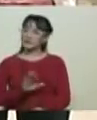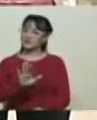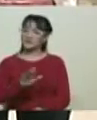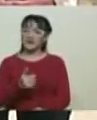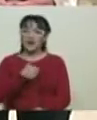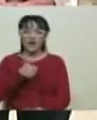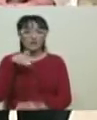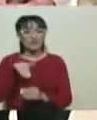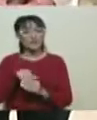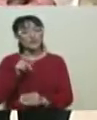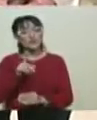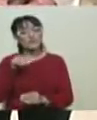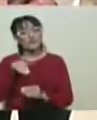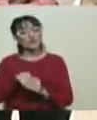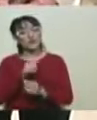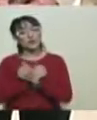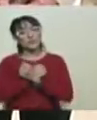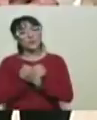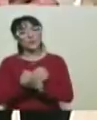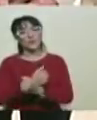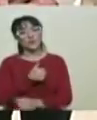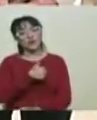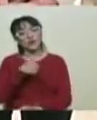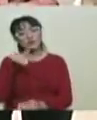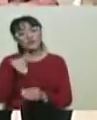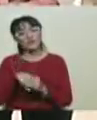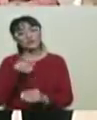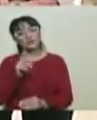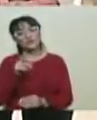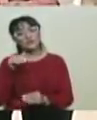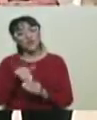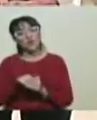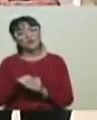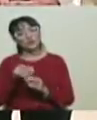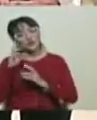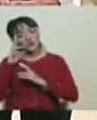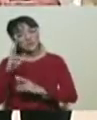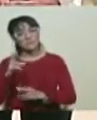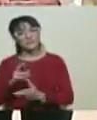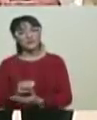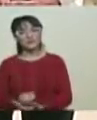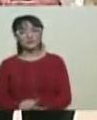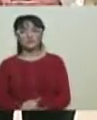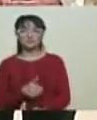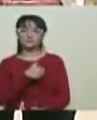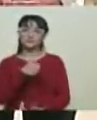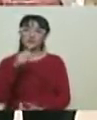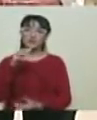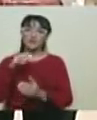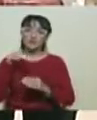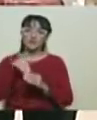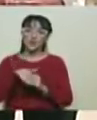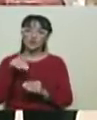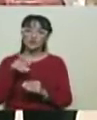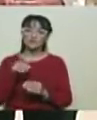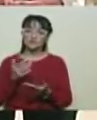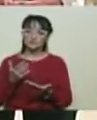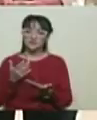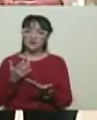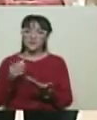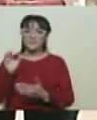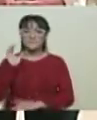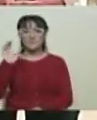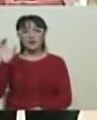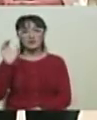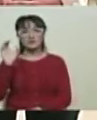voto tiene que ser un voto de amor, cada voto tiene que ser un voto de exigencia y de respeto y cada voto tiene que ser un paso adelante de un país